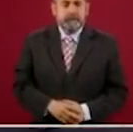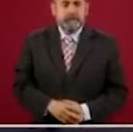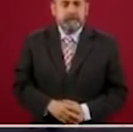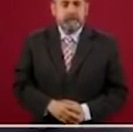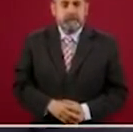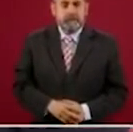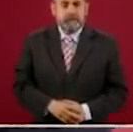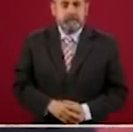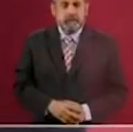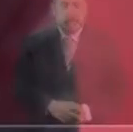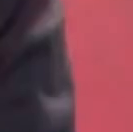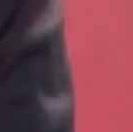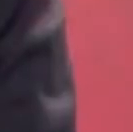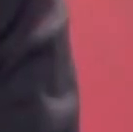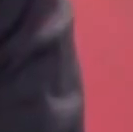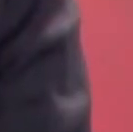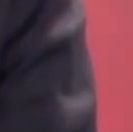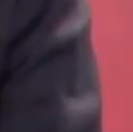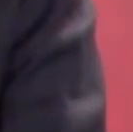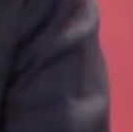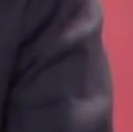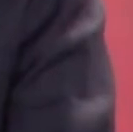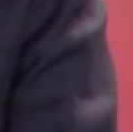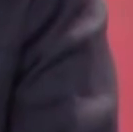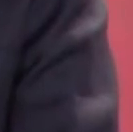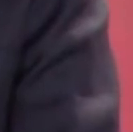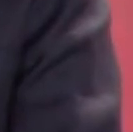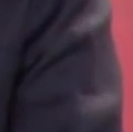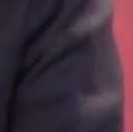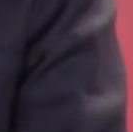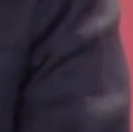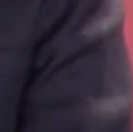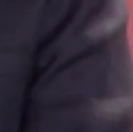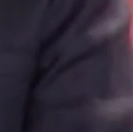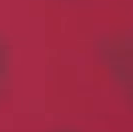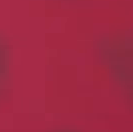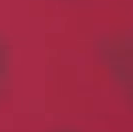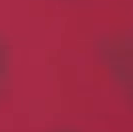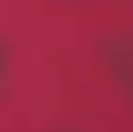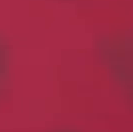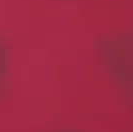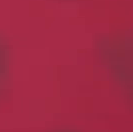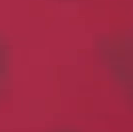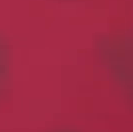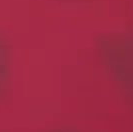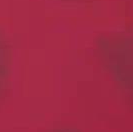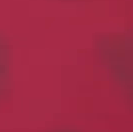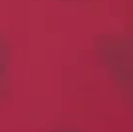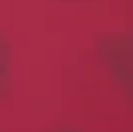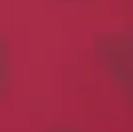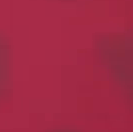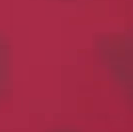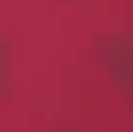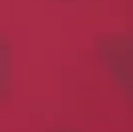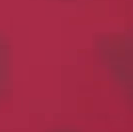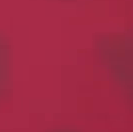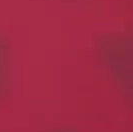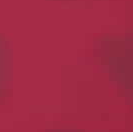Va muy bien el programa Sembrando Vida, es un extraordinario programa,